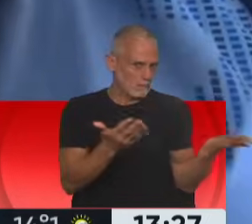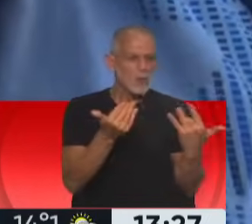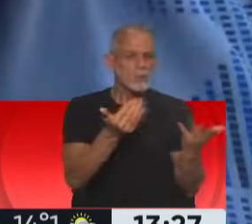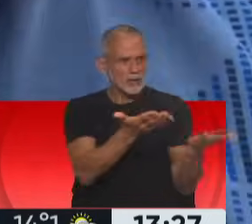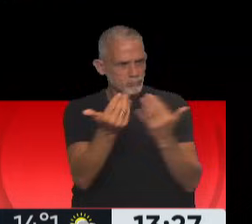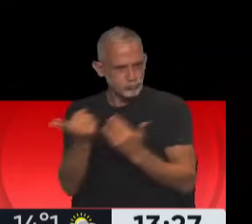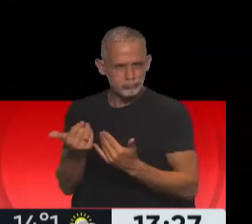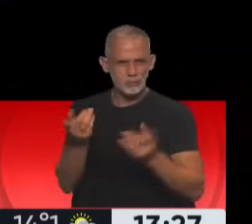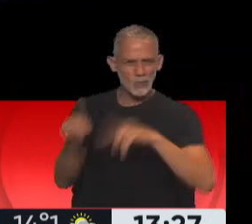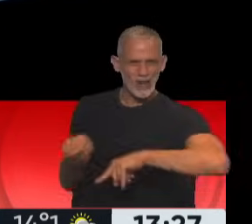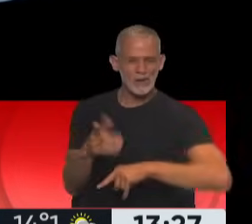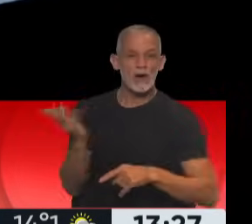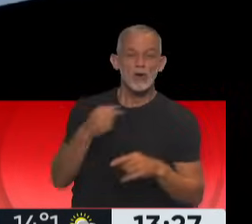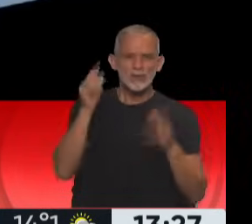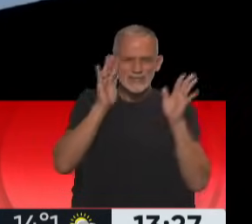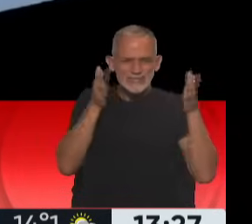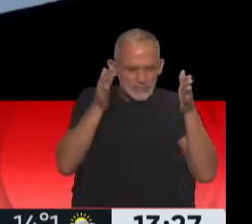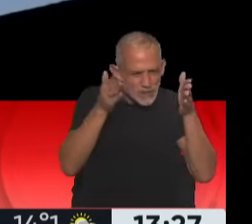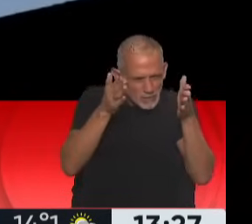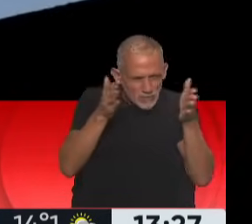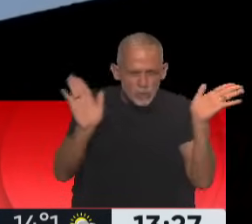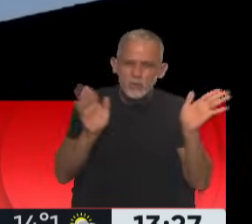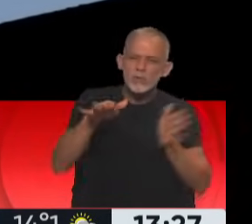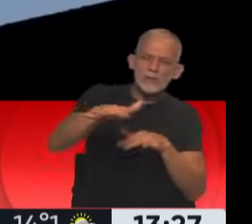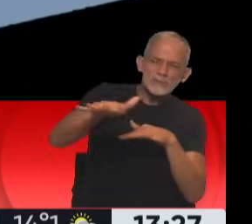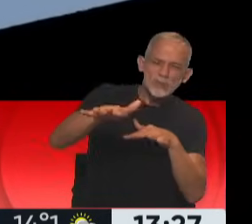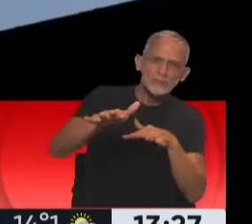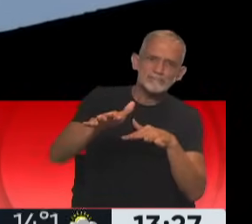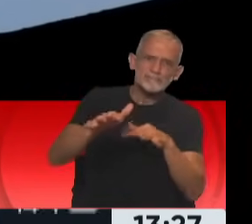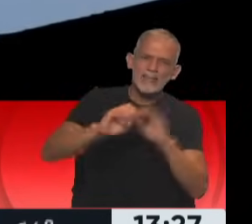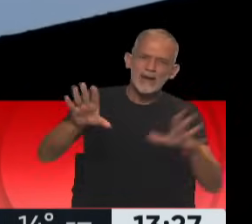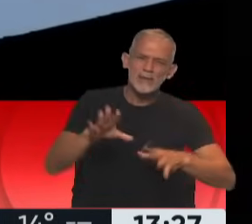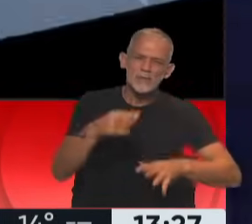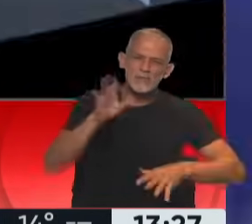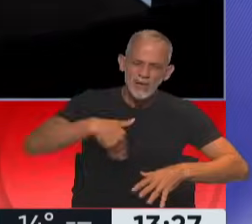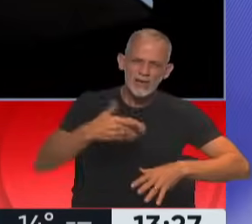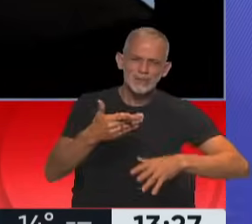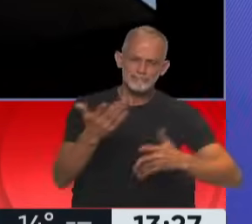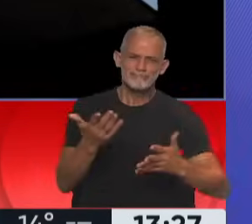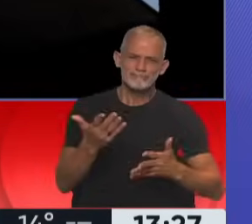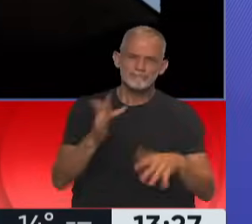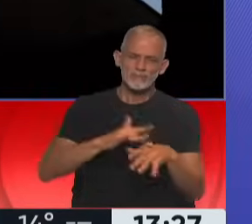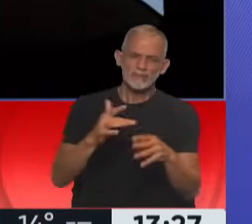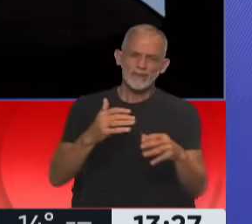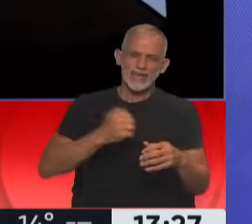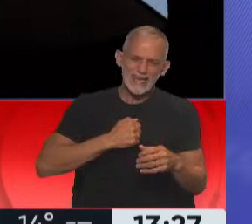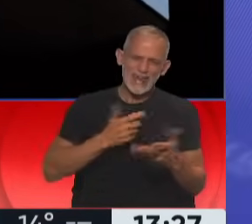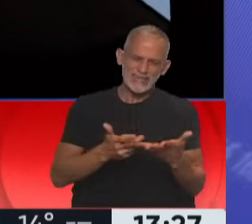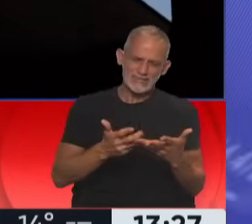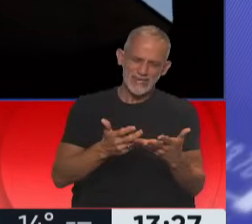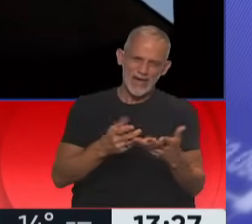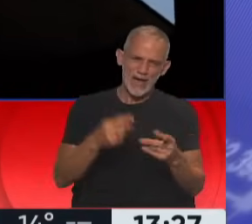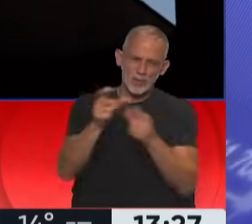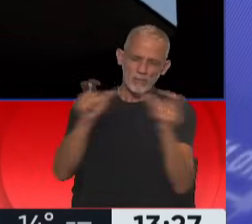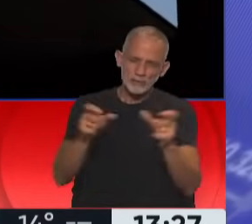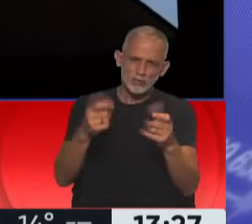pueden ampliar la mirada hacia situaciones realmente dramáticas que le ha tocado vivir a la Iglesia y a tantos